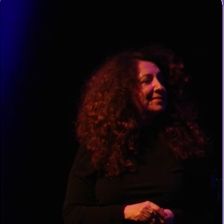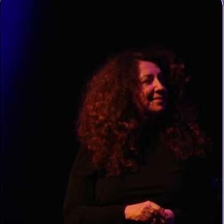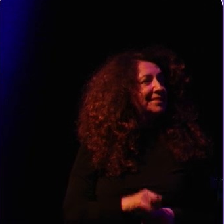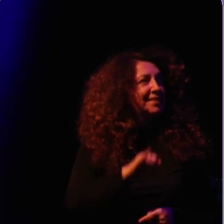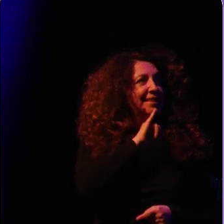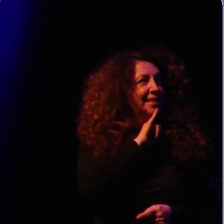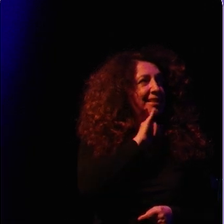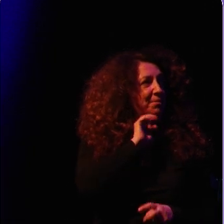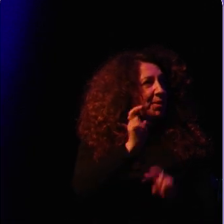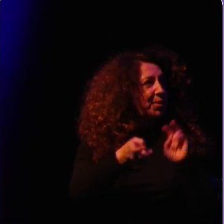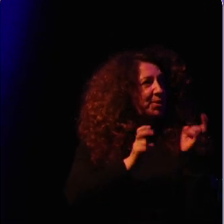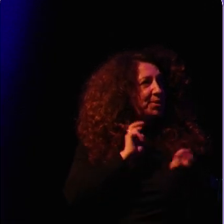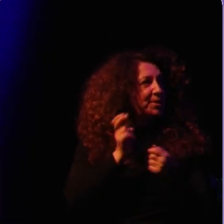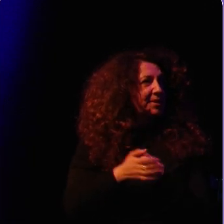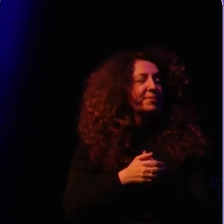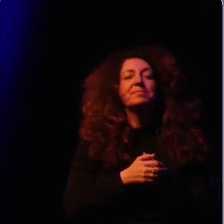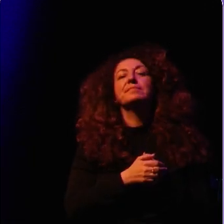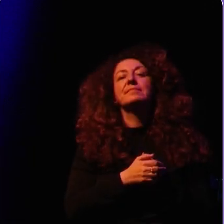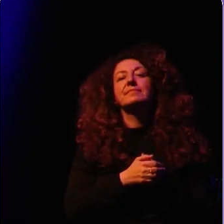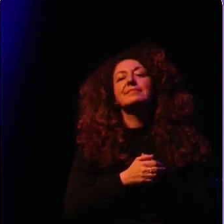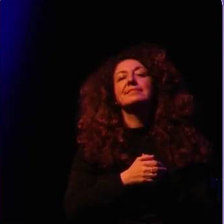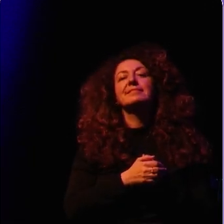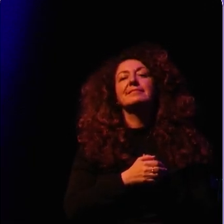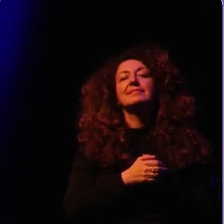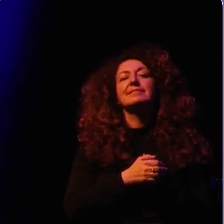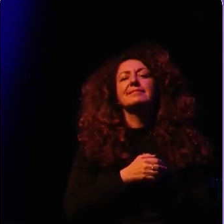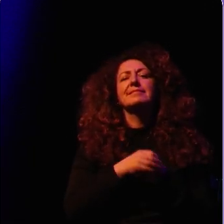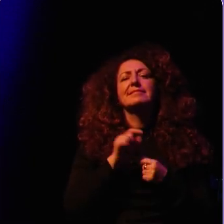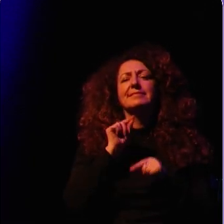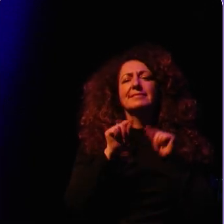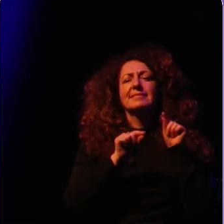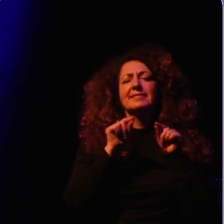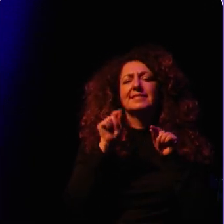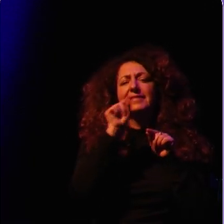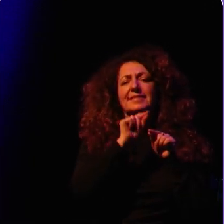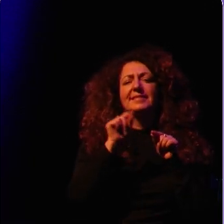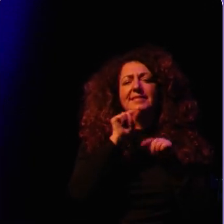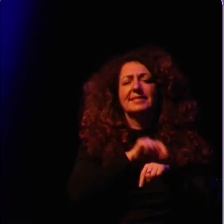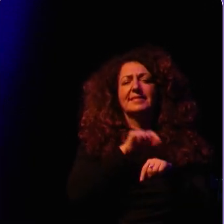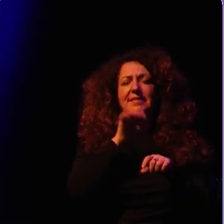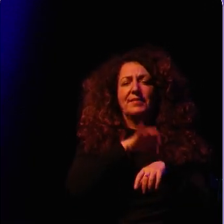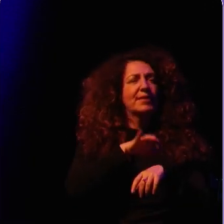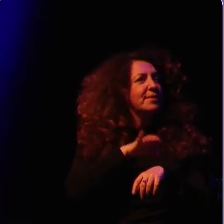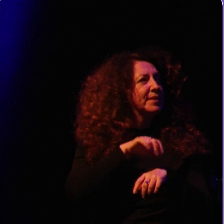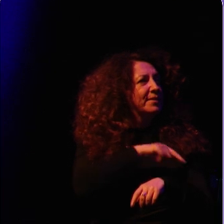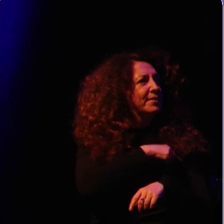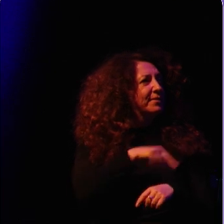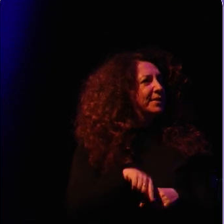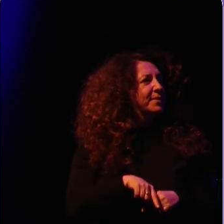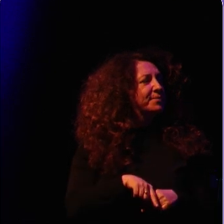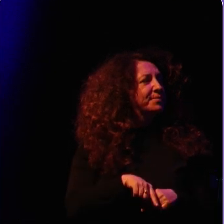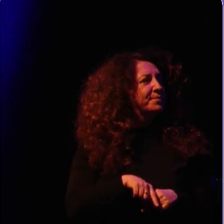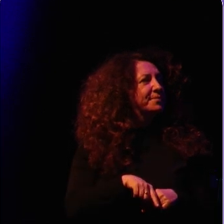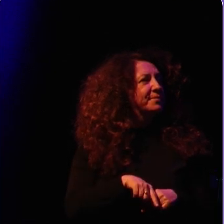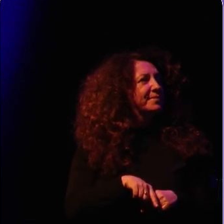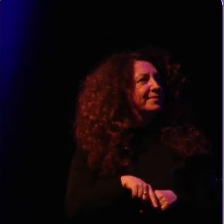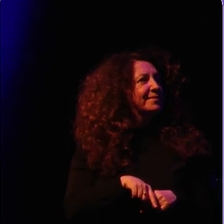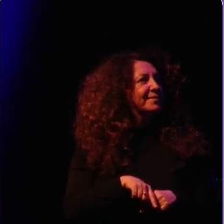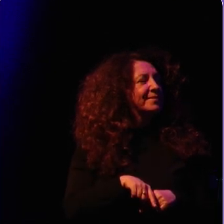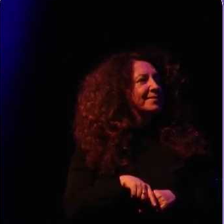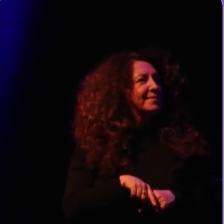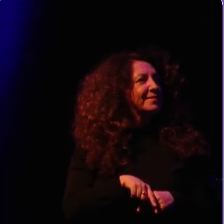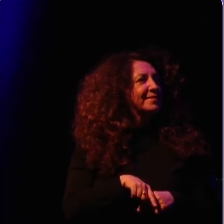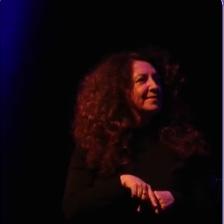Speak up and say, malaria must die. One voice can be powerful, but all of our voices together,